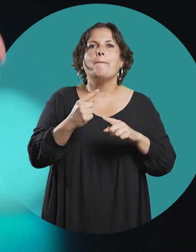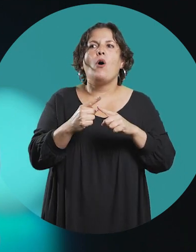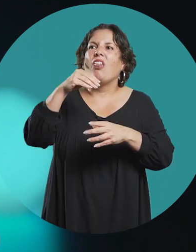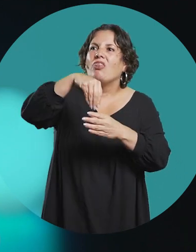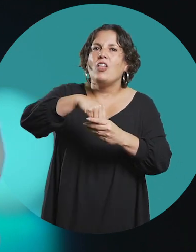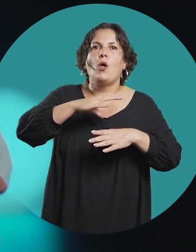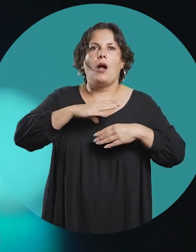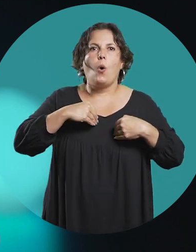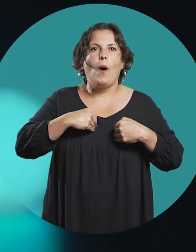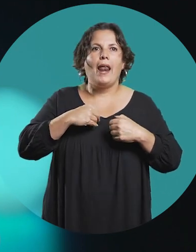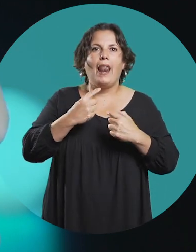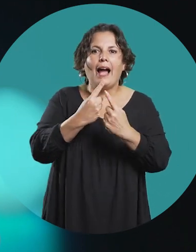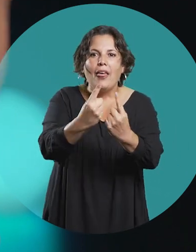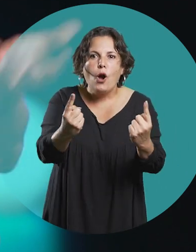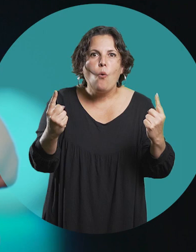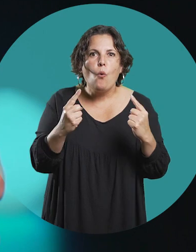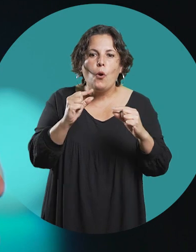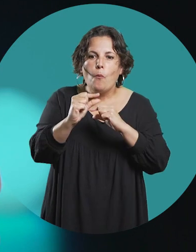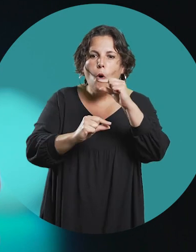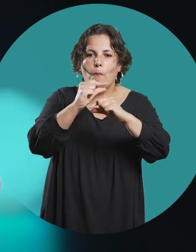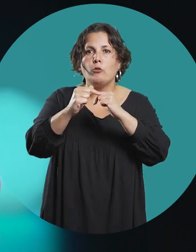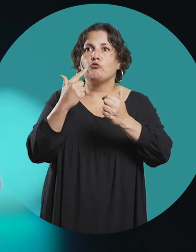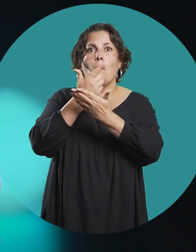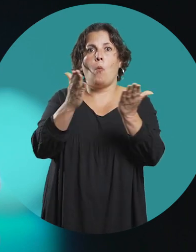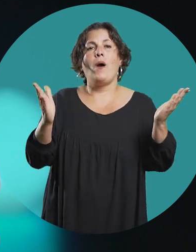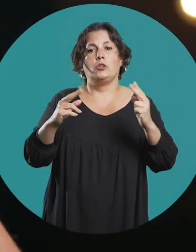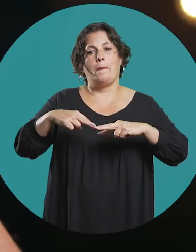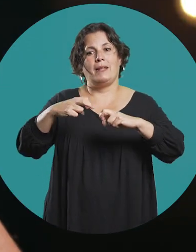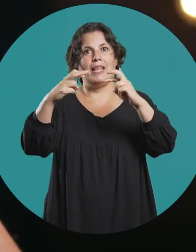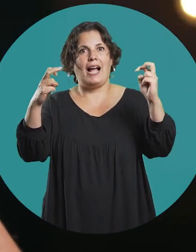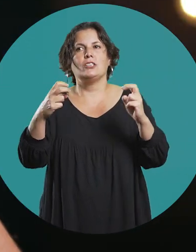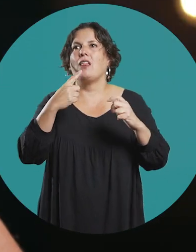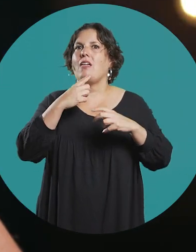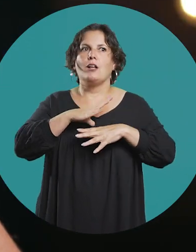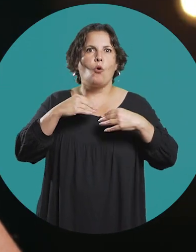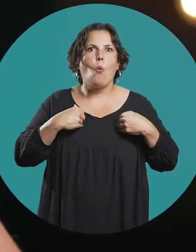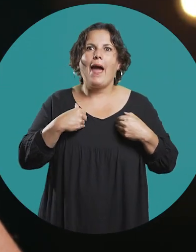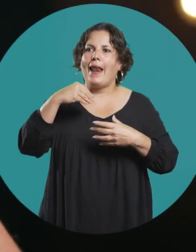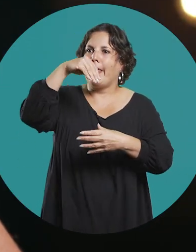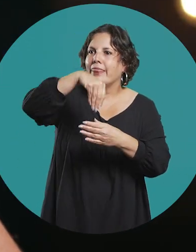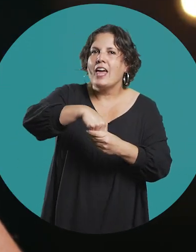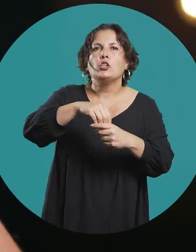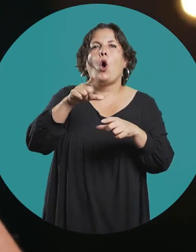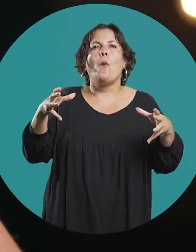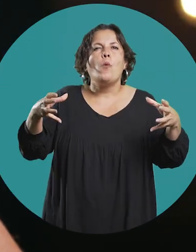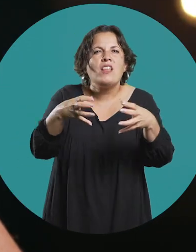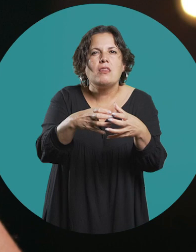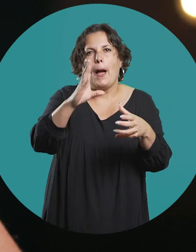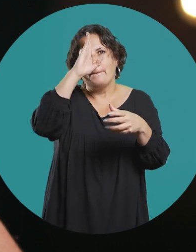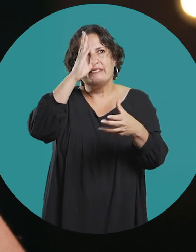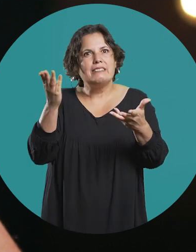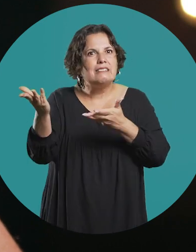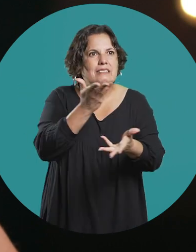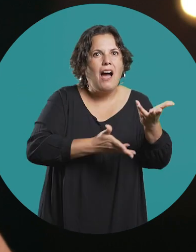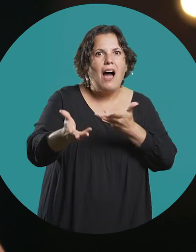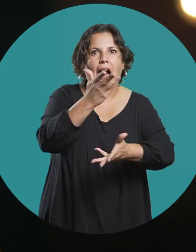de la escuela, de abajo para arriba. De hecho, lo creo y lo muestra un montón de investigación, esto de que la escuela sea comunidad de aprendizaje,